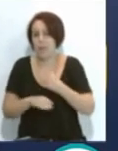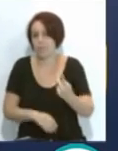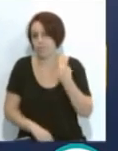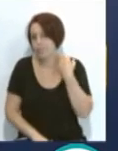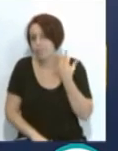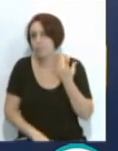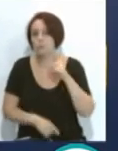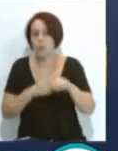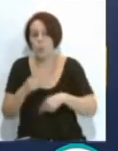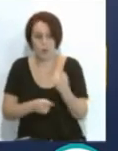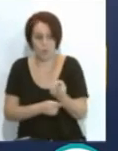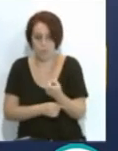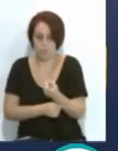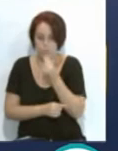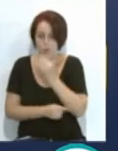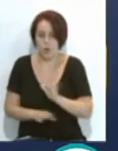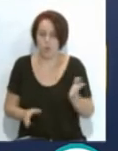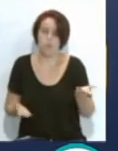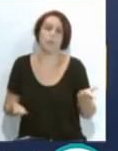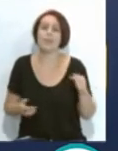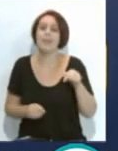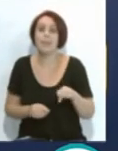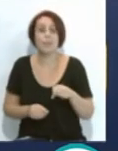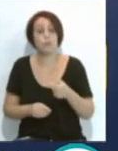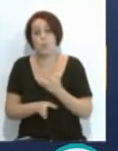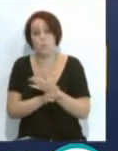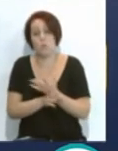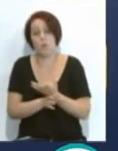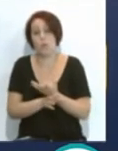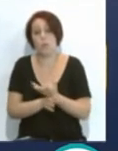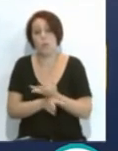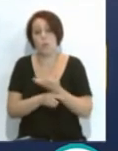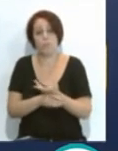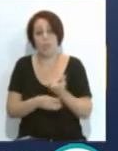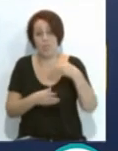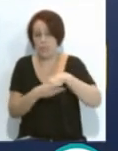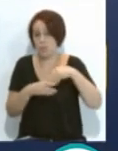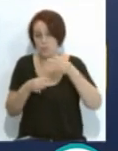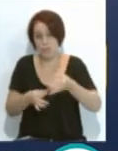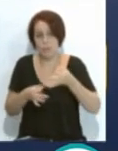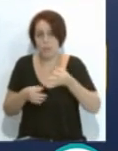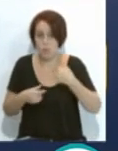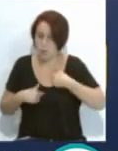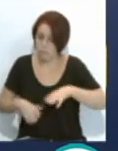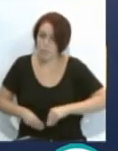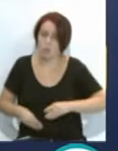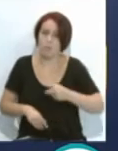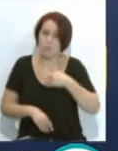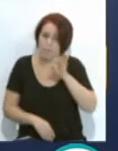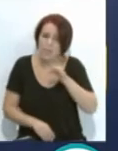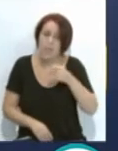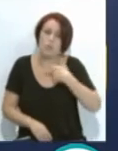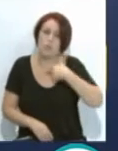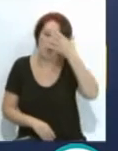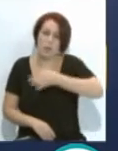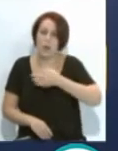después pues era de los mejores. Eso es parte del juego, yo lo admito, y no, de verdad, yo creo que la afición está con la gestión